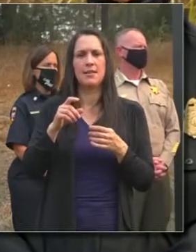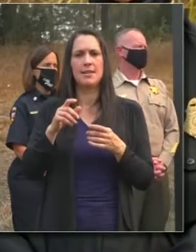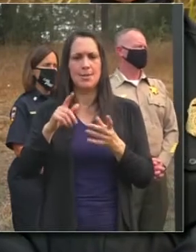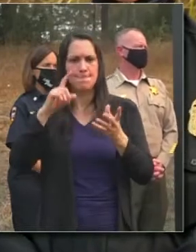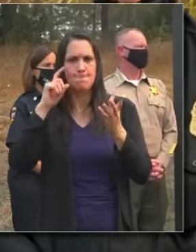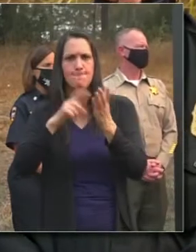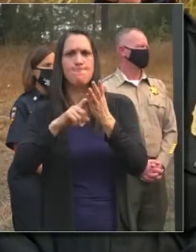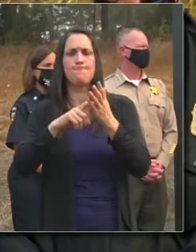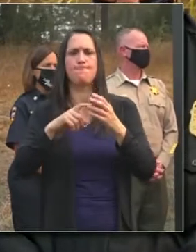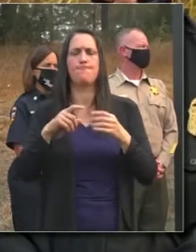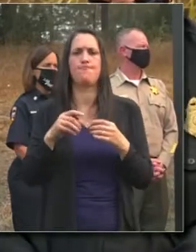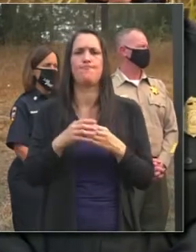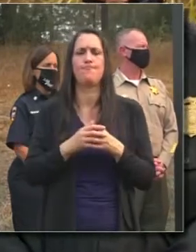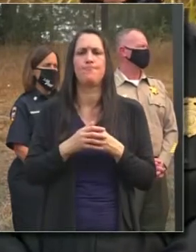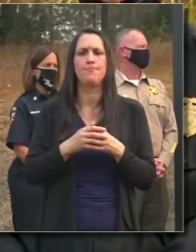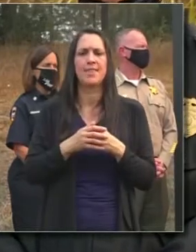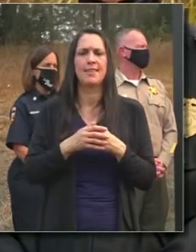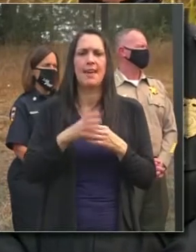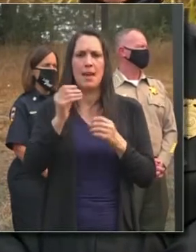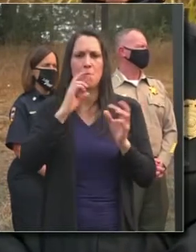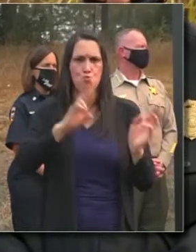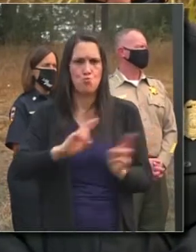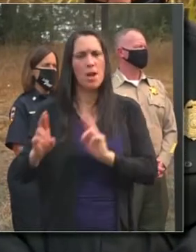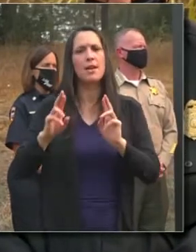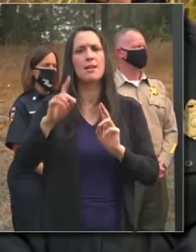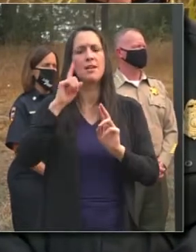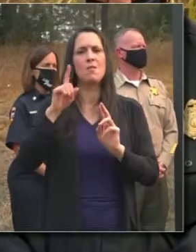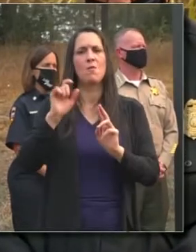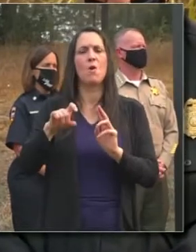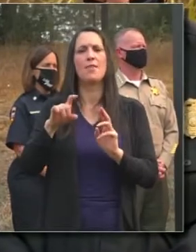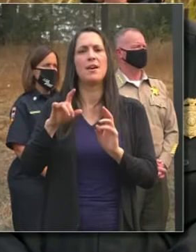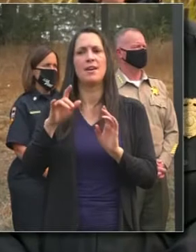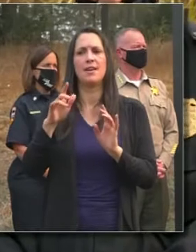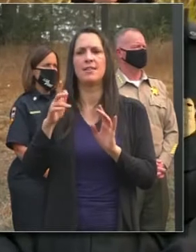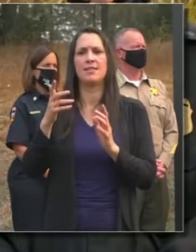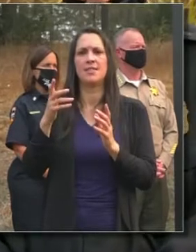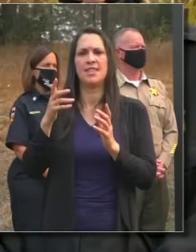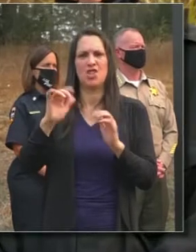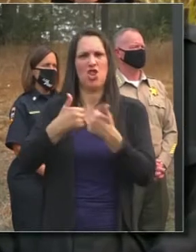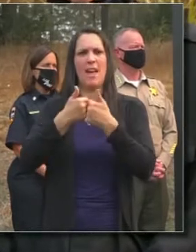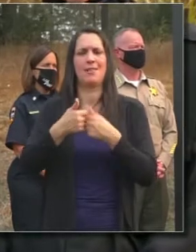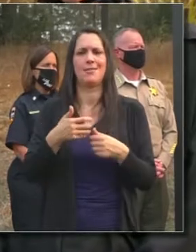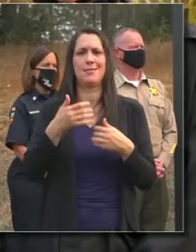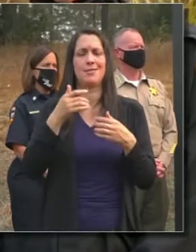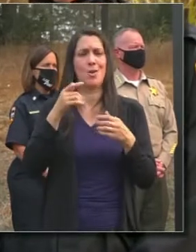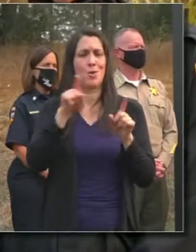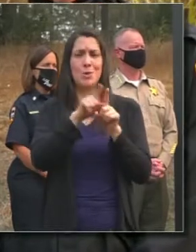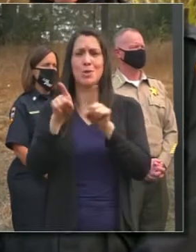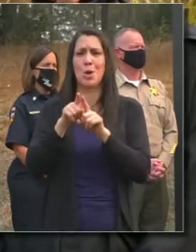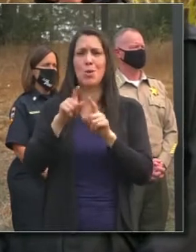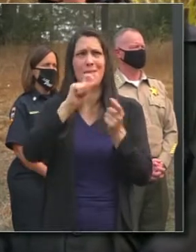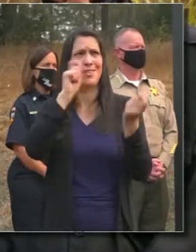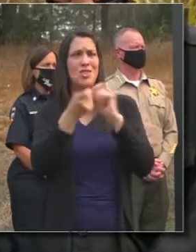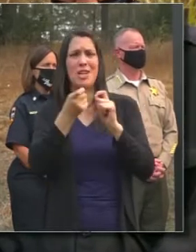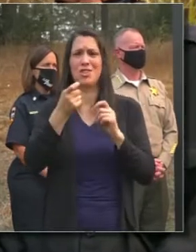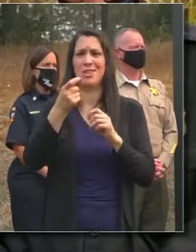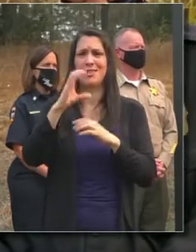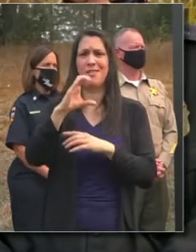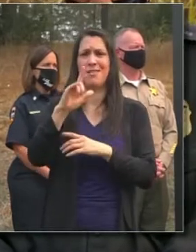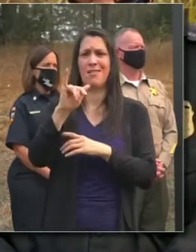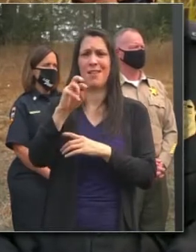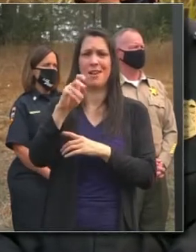a la altura para enfrentarse al reto que nos está este cambio climático y que california